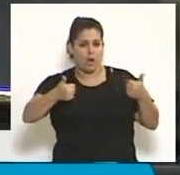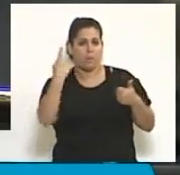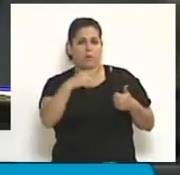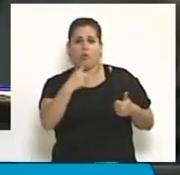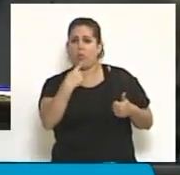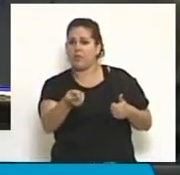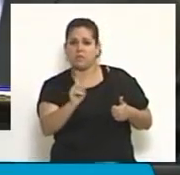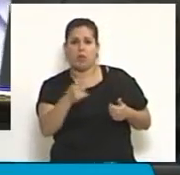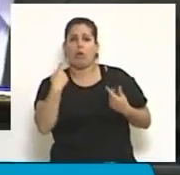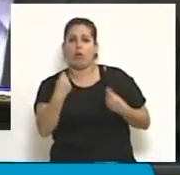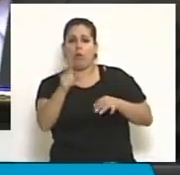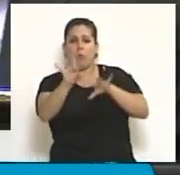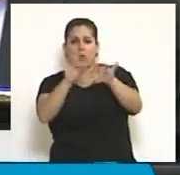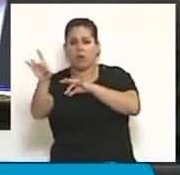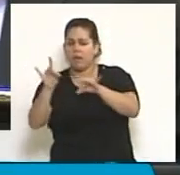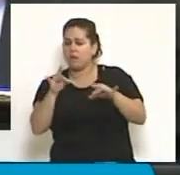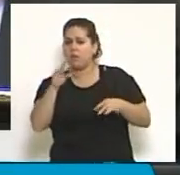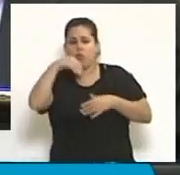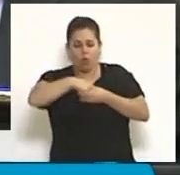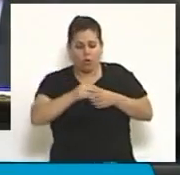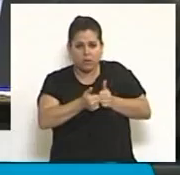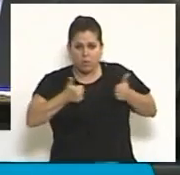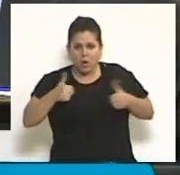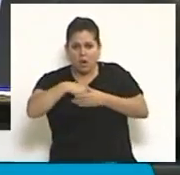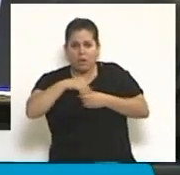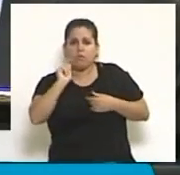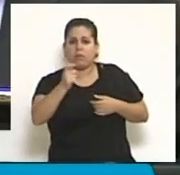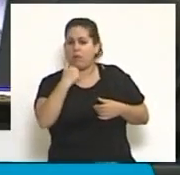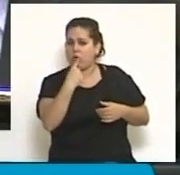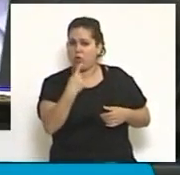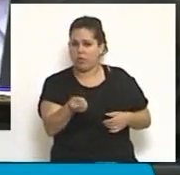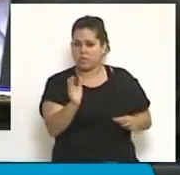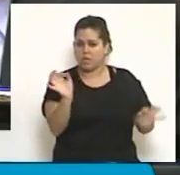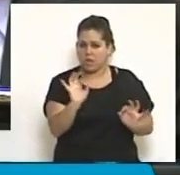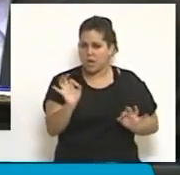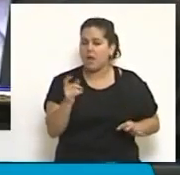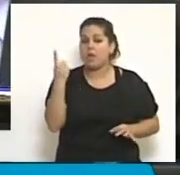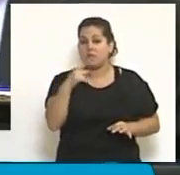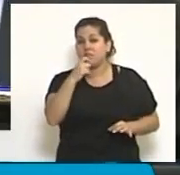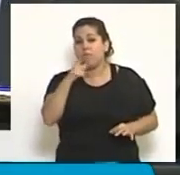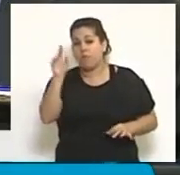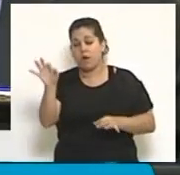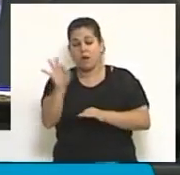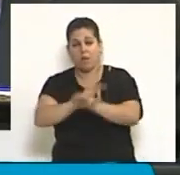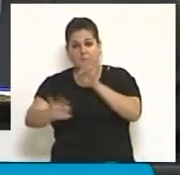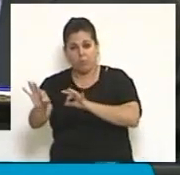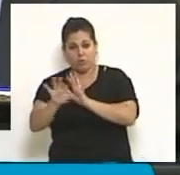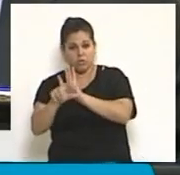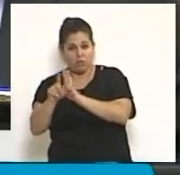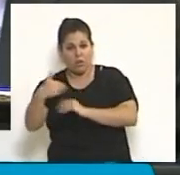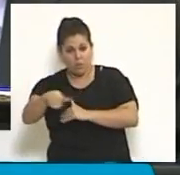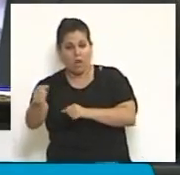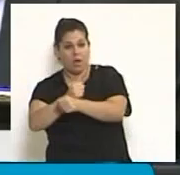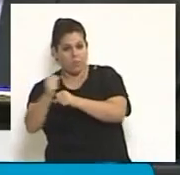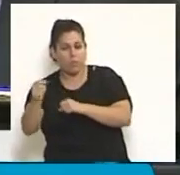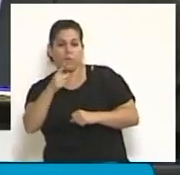serán elegidos los miembros de dicho tribunal, lo que abre la posibilidad, en caso de que este proyecto sea aprobado, de que en